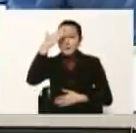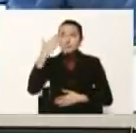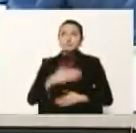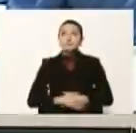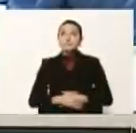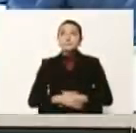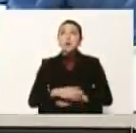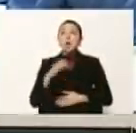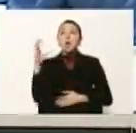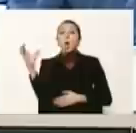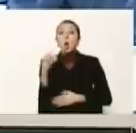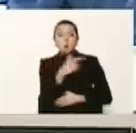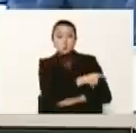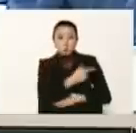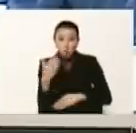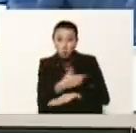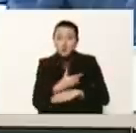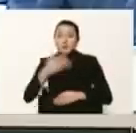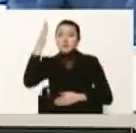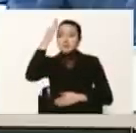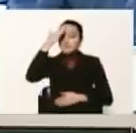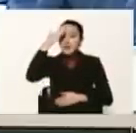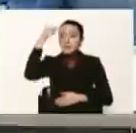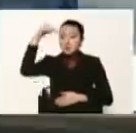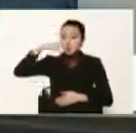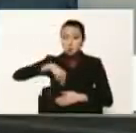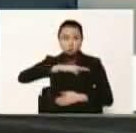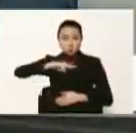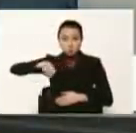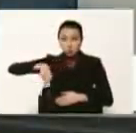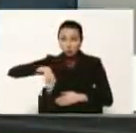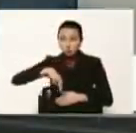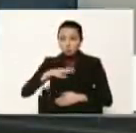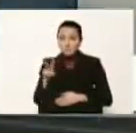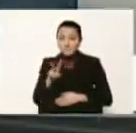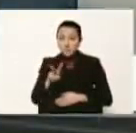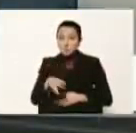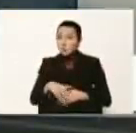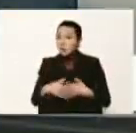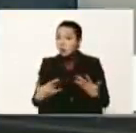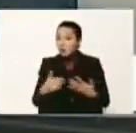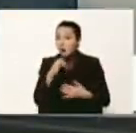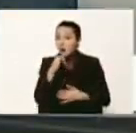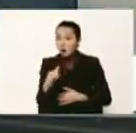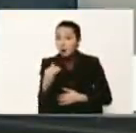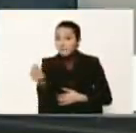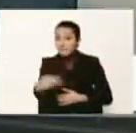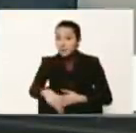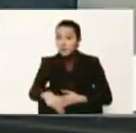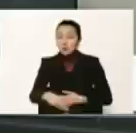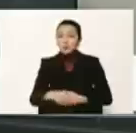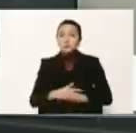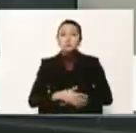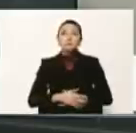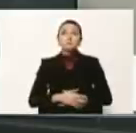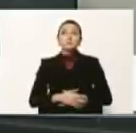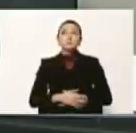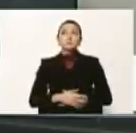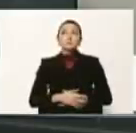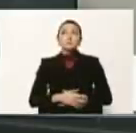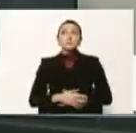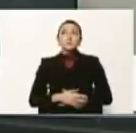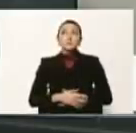gobierno de Colombia. Y aquí hoy amanecimos con otra noticia. No